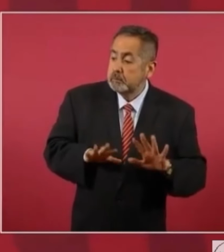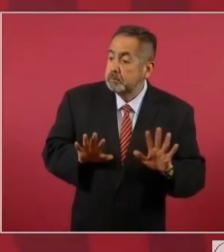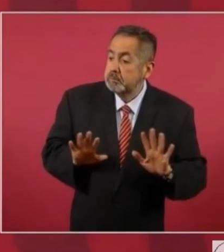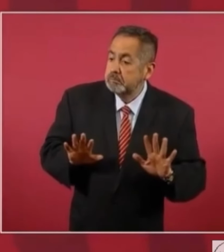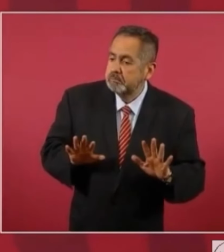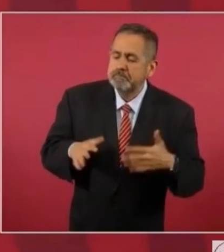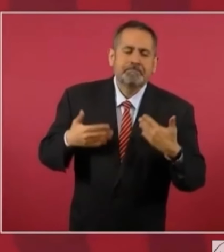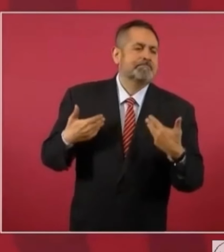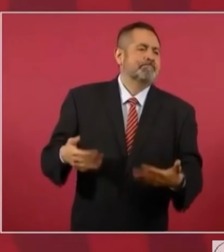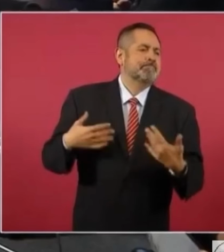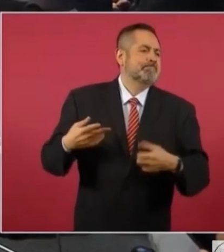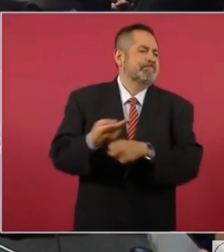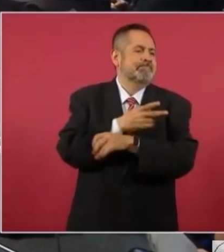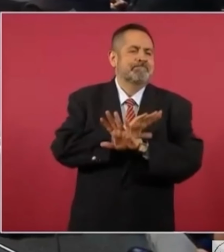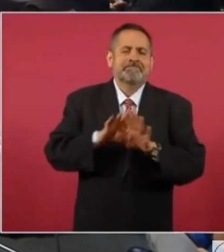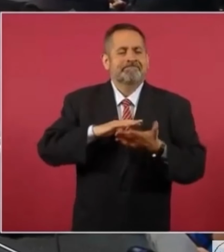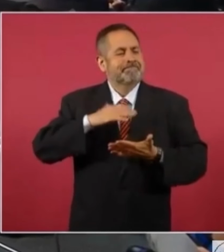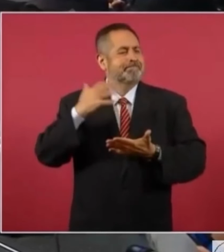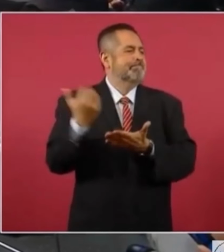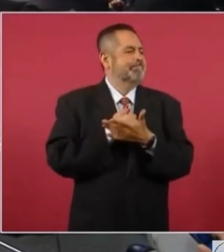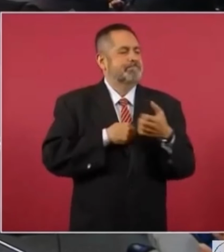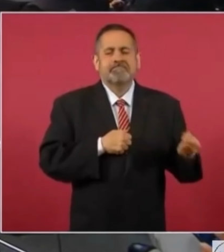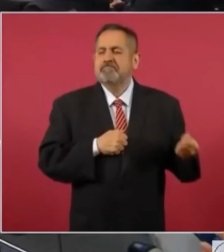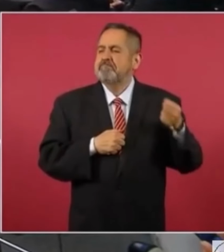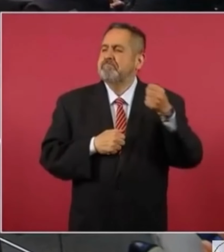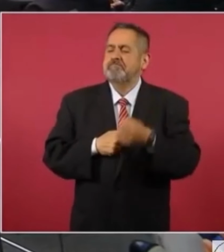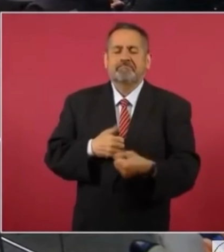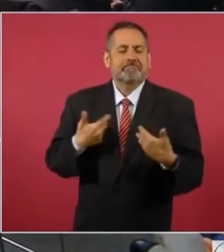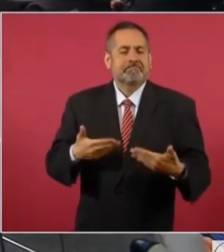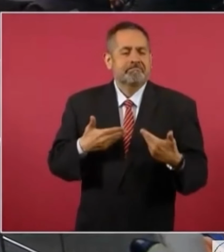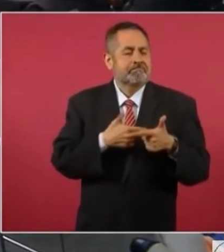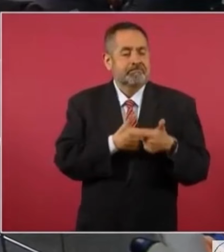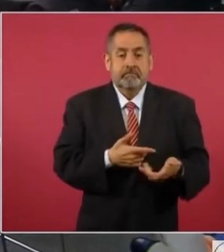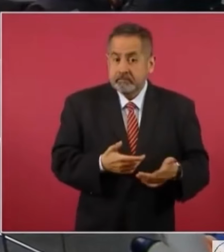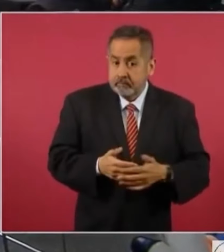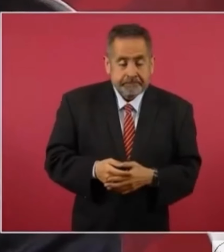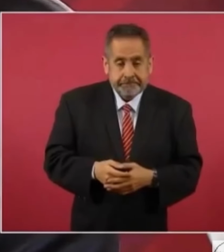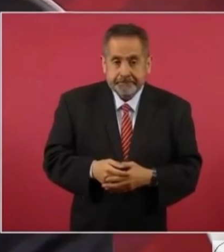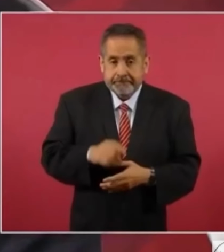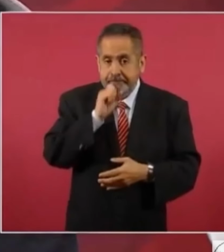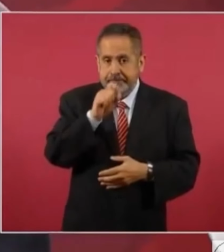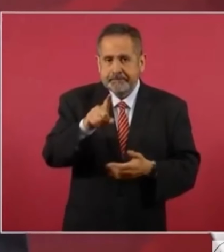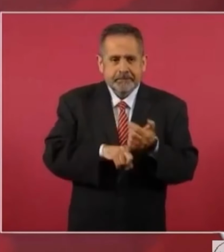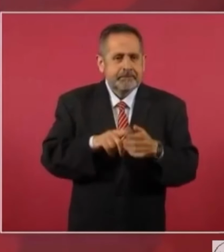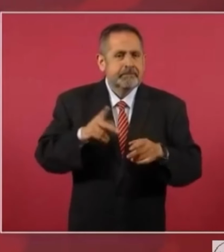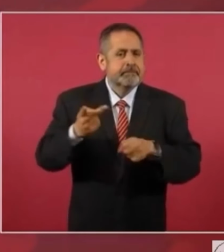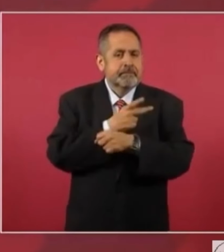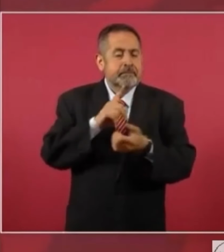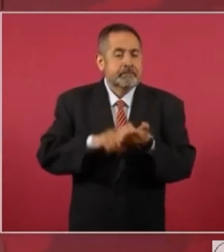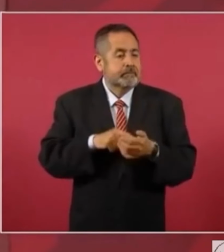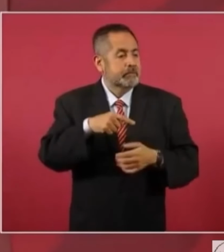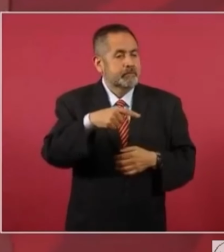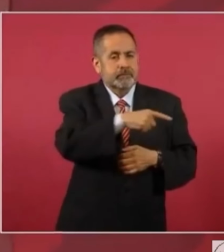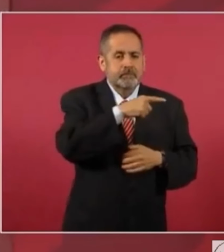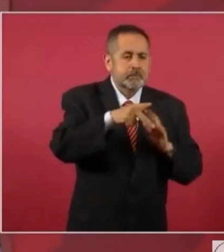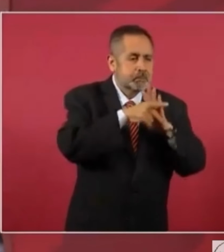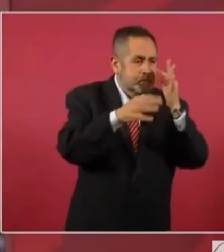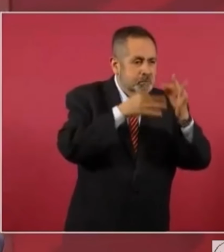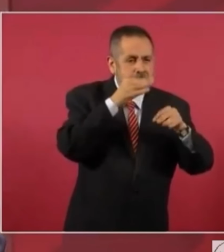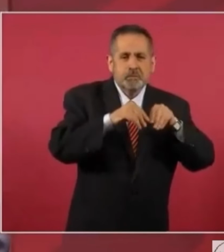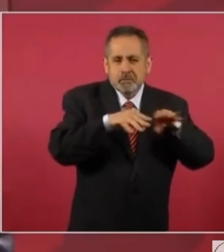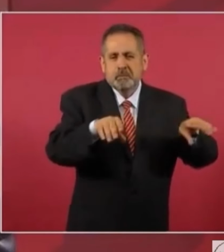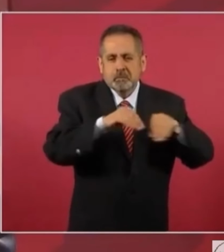conservadores pensando, no, ya, porque también suele pasar que como manejan los medios de